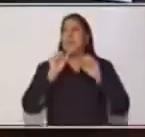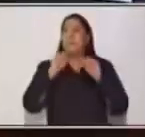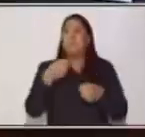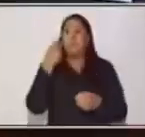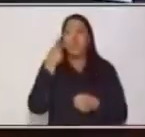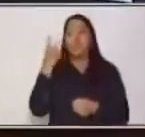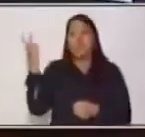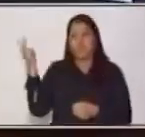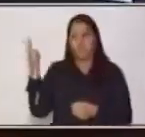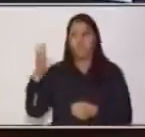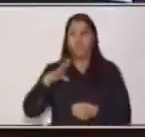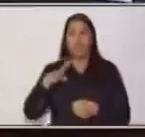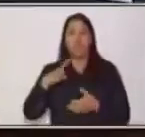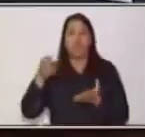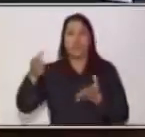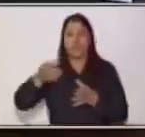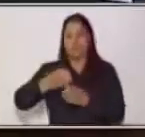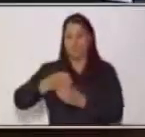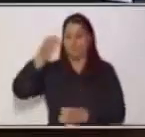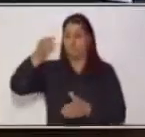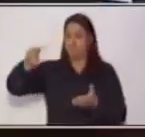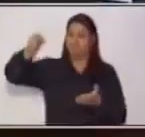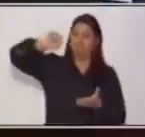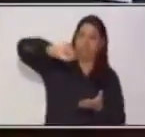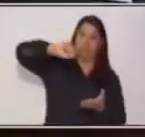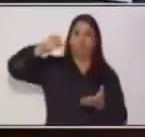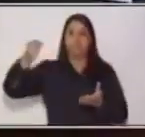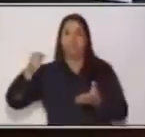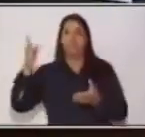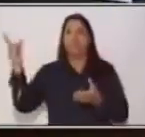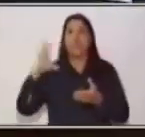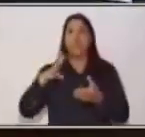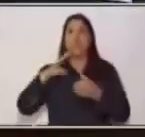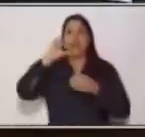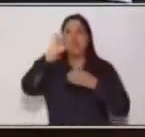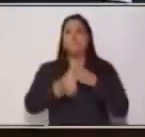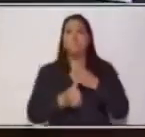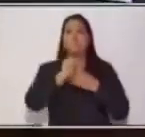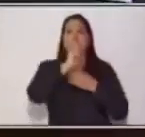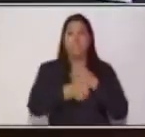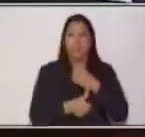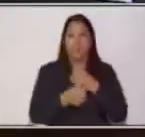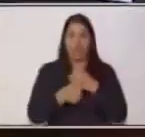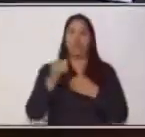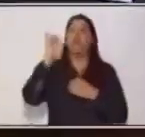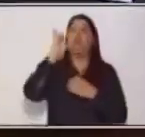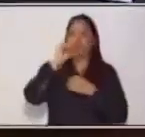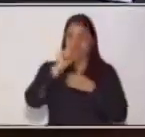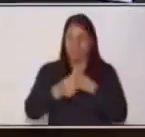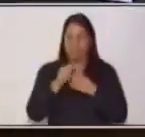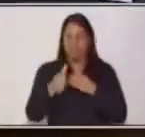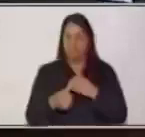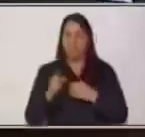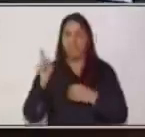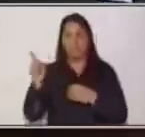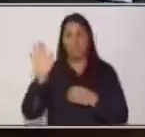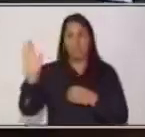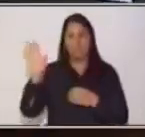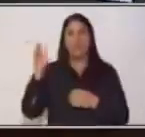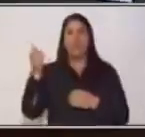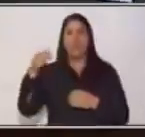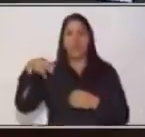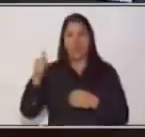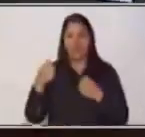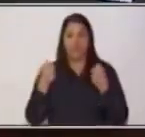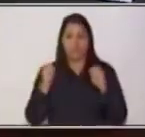o el pichel de refresco de melón que está preparando Ana y que a la cantidad